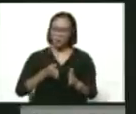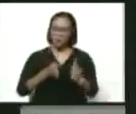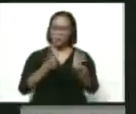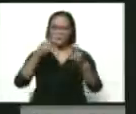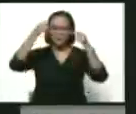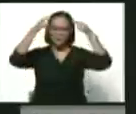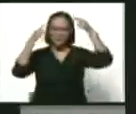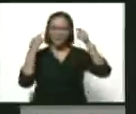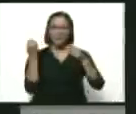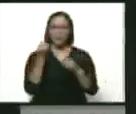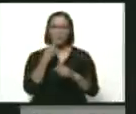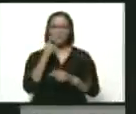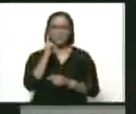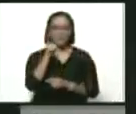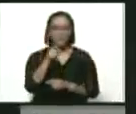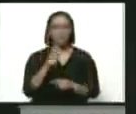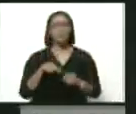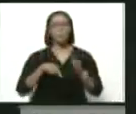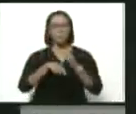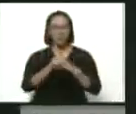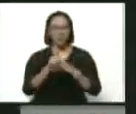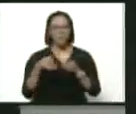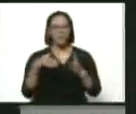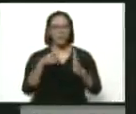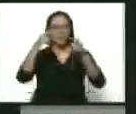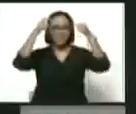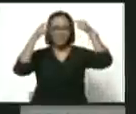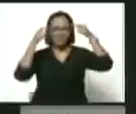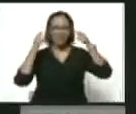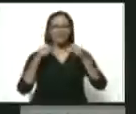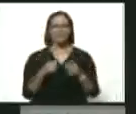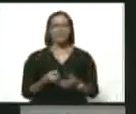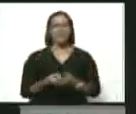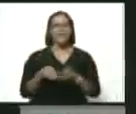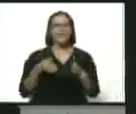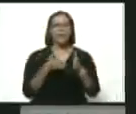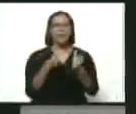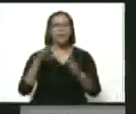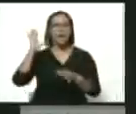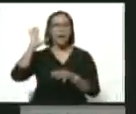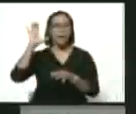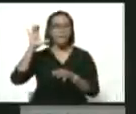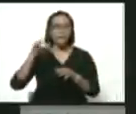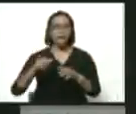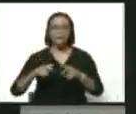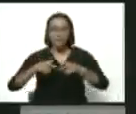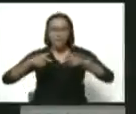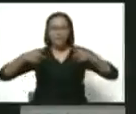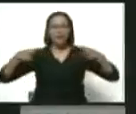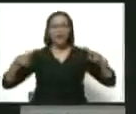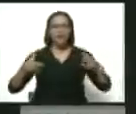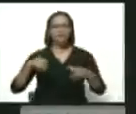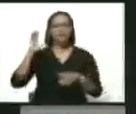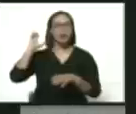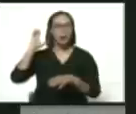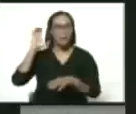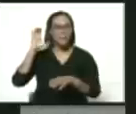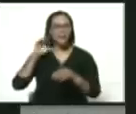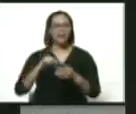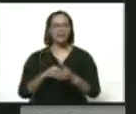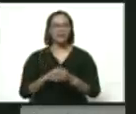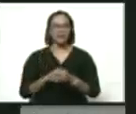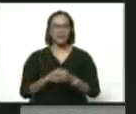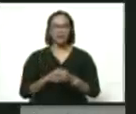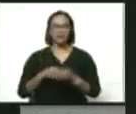tú, vamos a ir por el camino de Chávez, nuestro camino. Camino de la patria grande, la patria